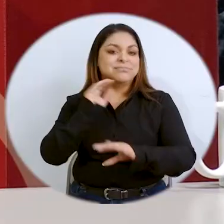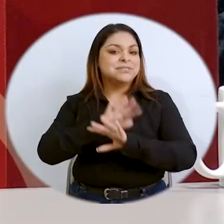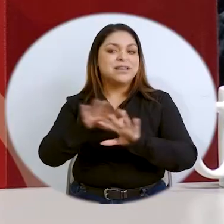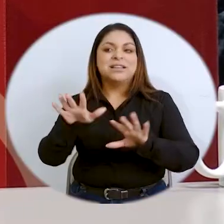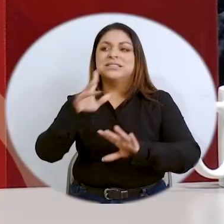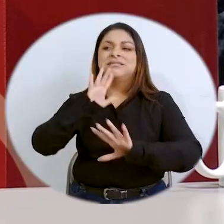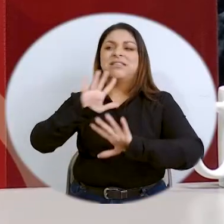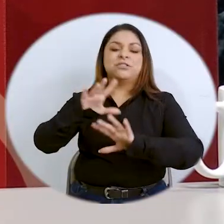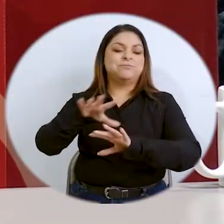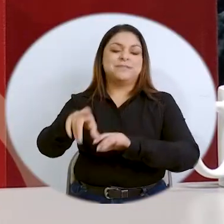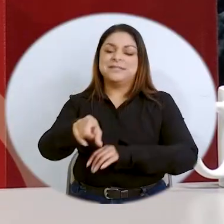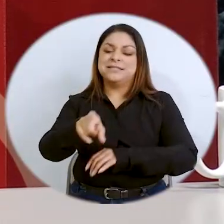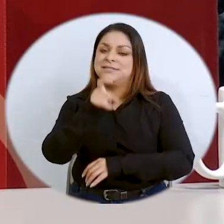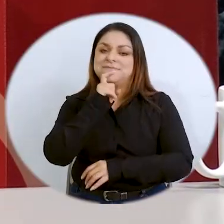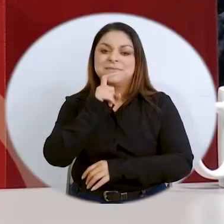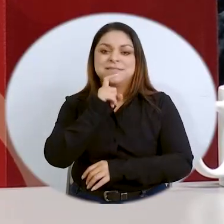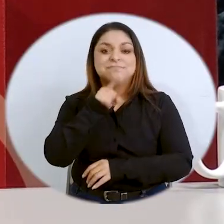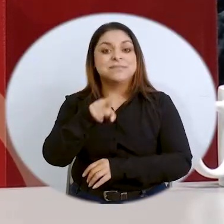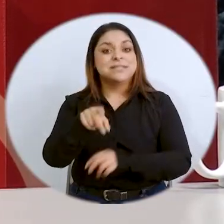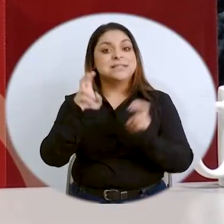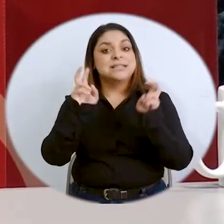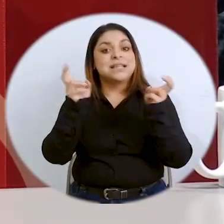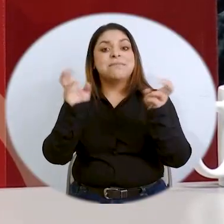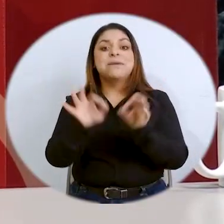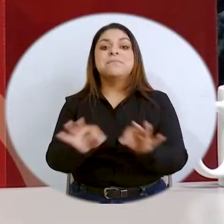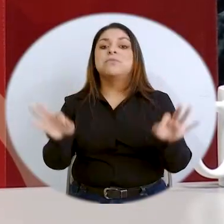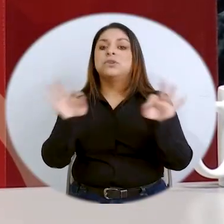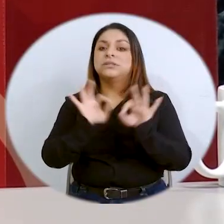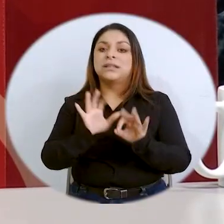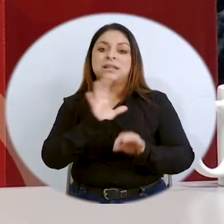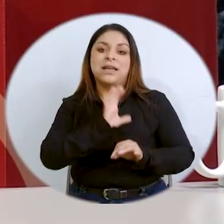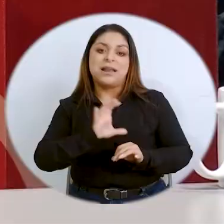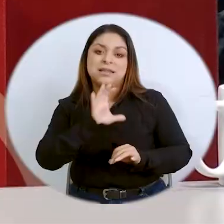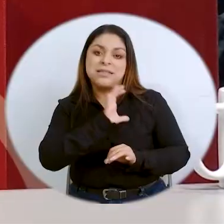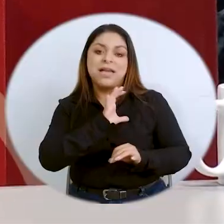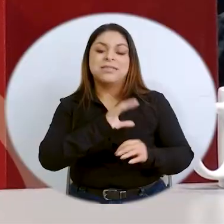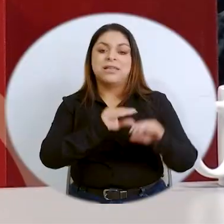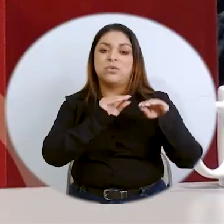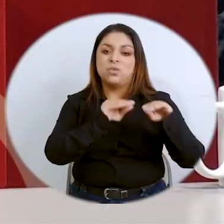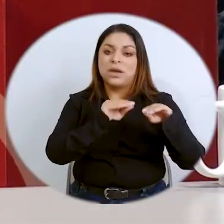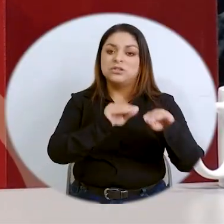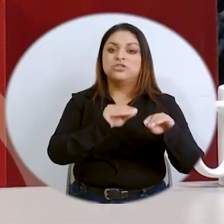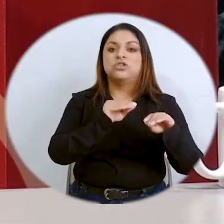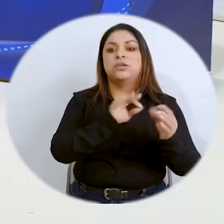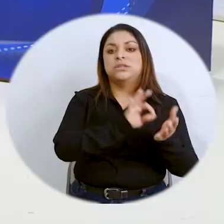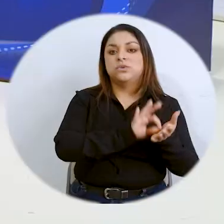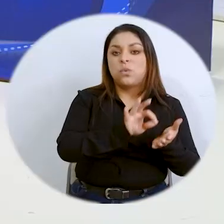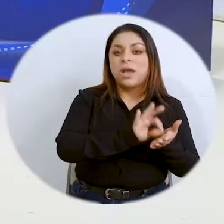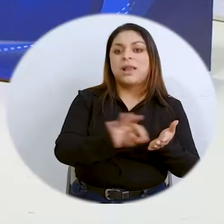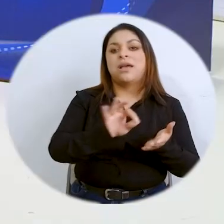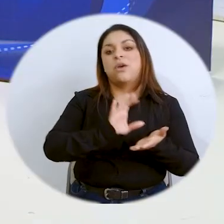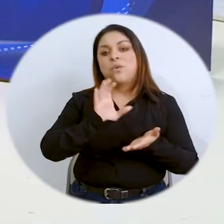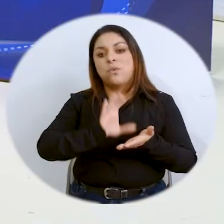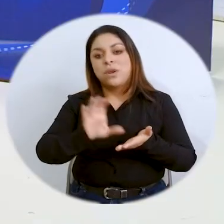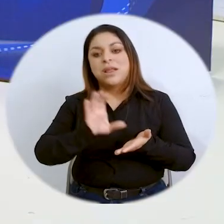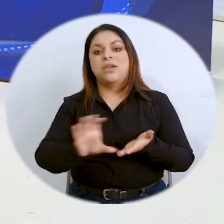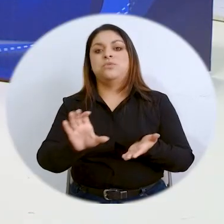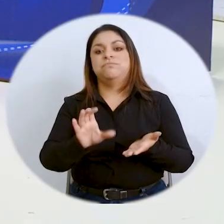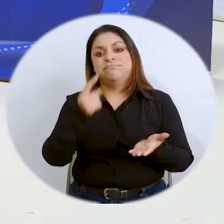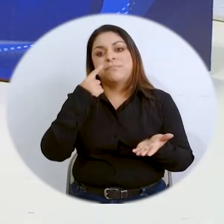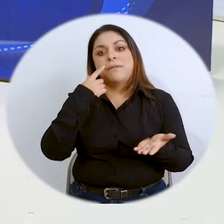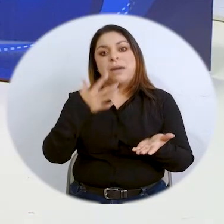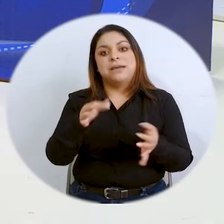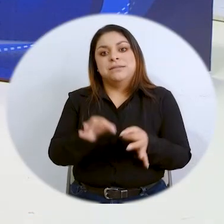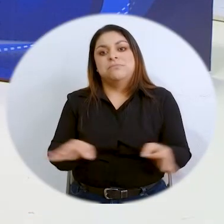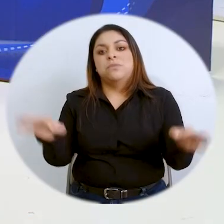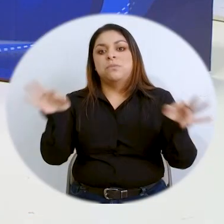esos ámbitos. Entonces sí es muy importante el tema de la calidad de la educación primaria, secundaria, ¿verdad? Me parece muy importante,